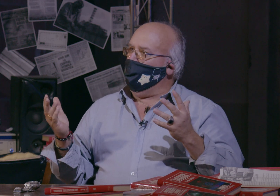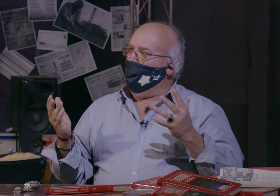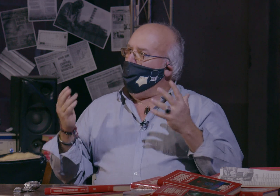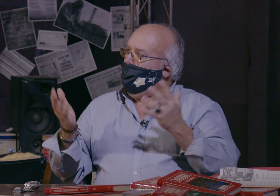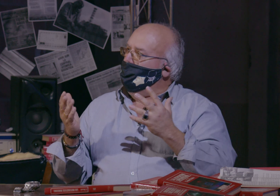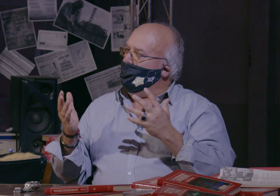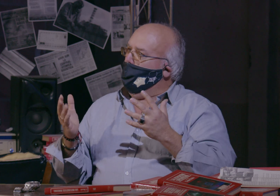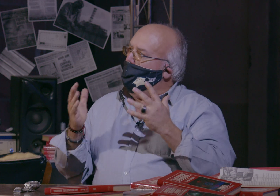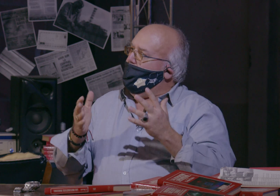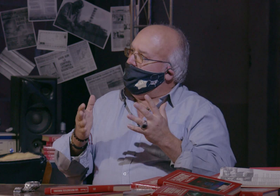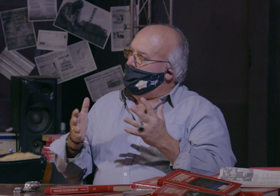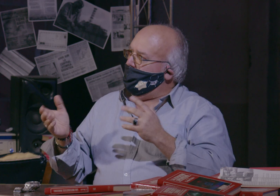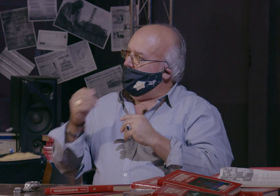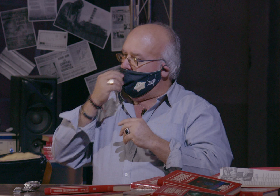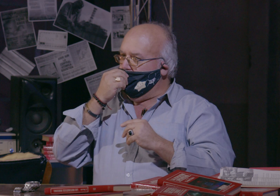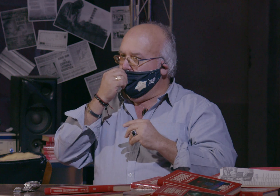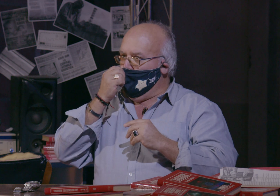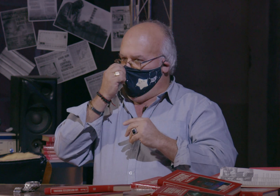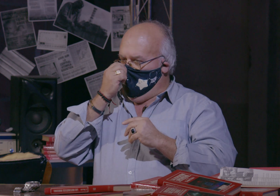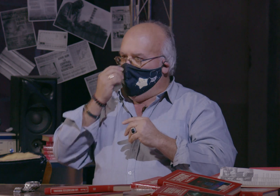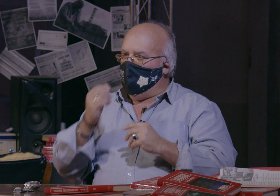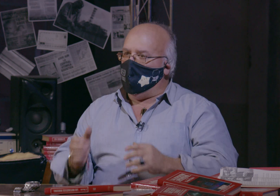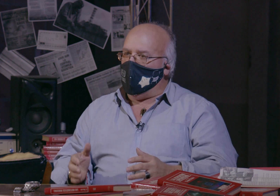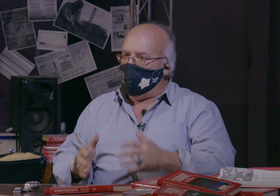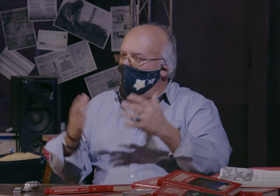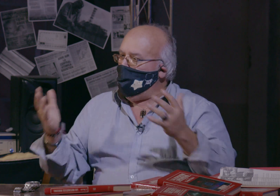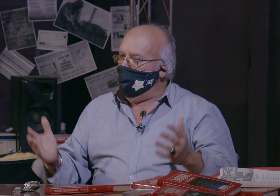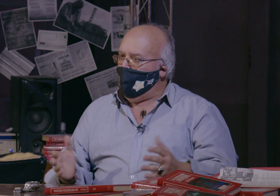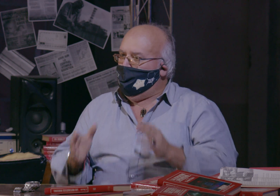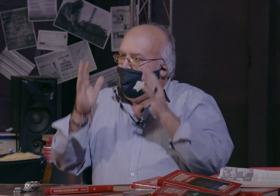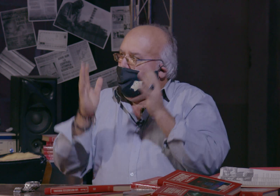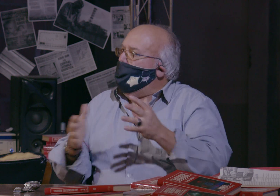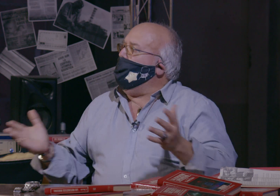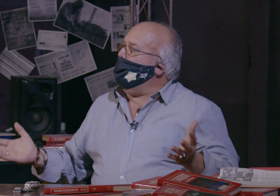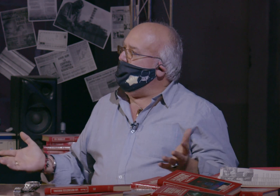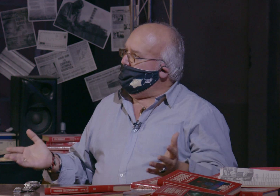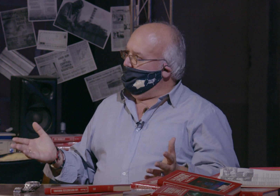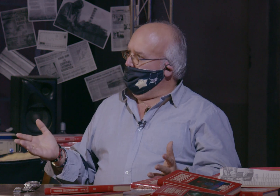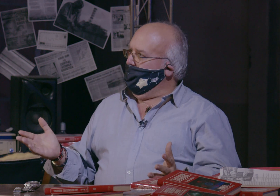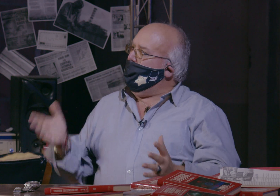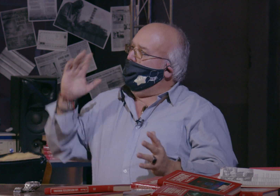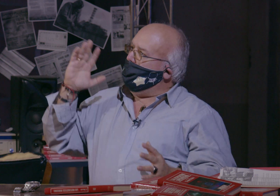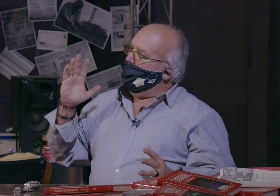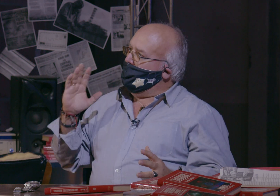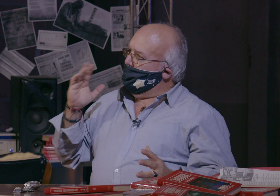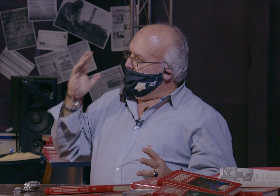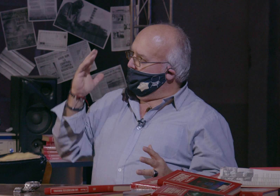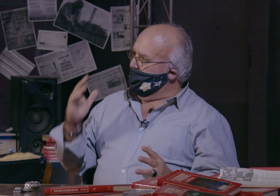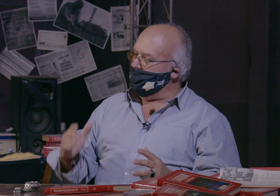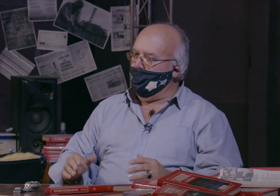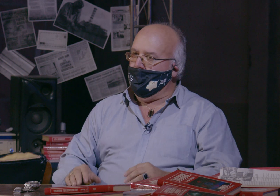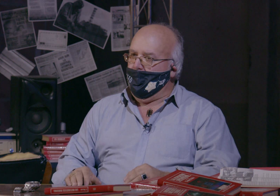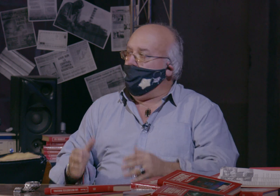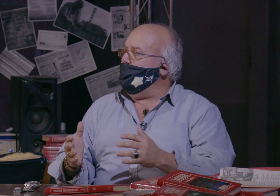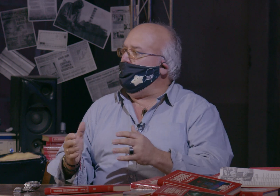pero si una RT-PCR por la sanidad pública te tarda 5 días, en el mejor de los casos